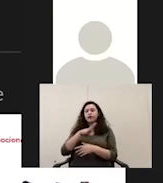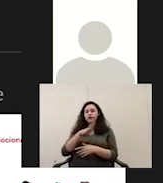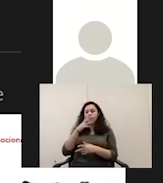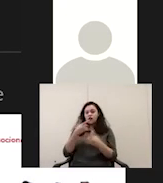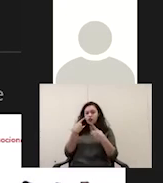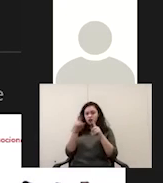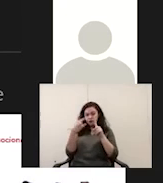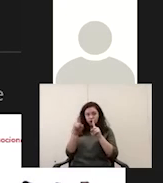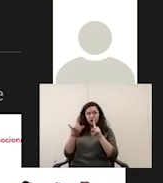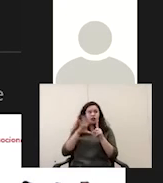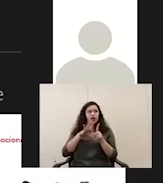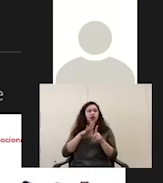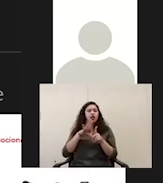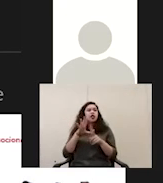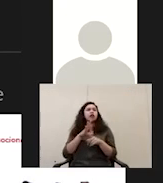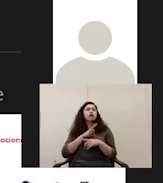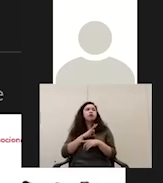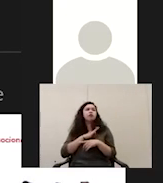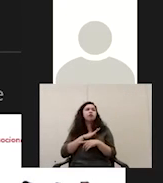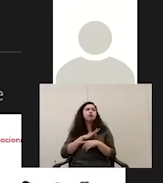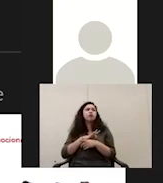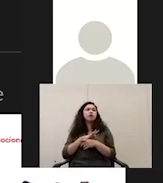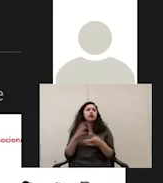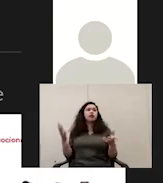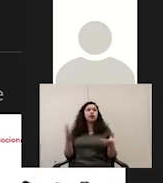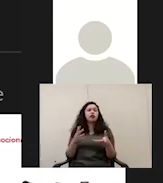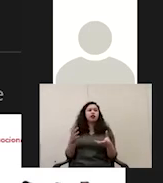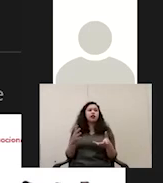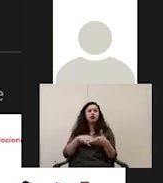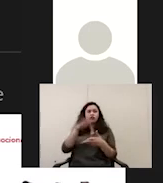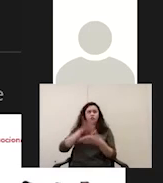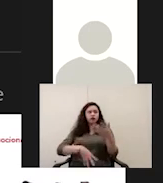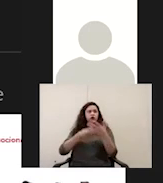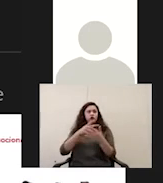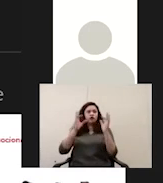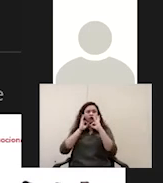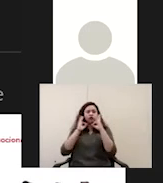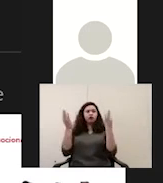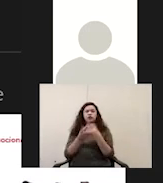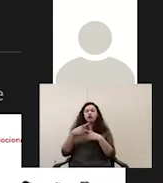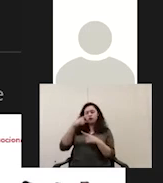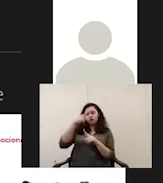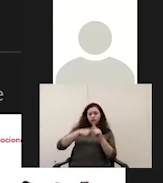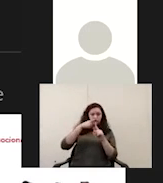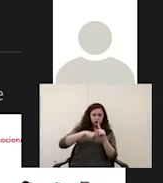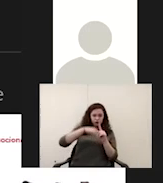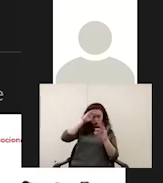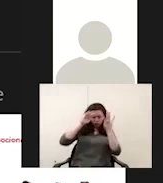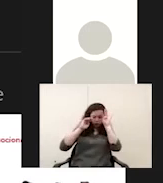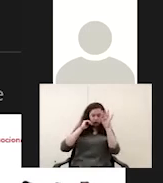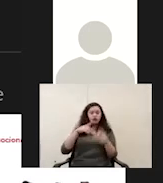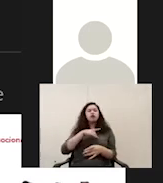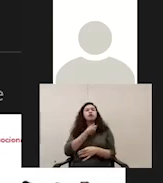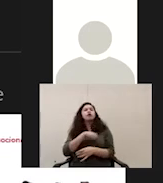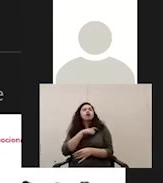puerta lo van a poder implementar con un formato en donde venga su temperatura, su estado de